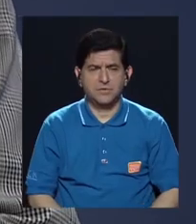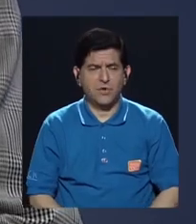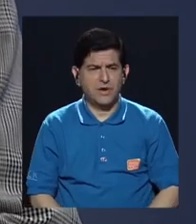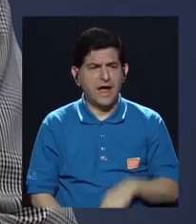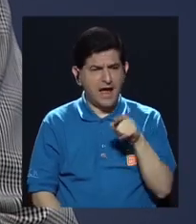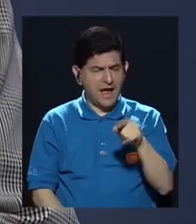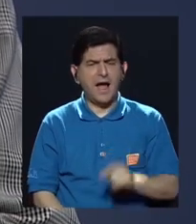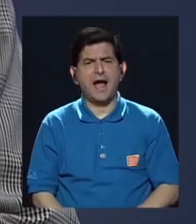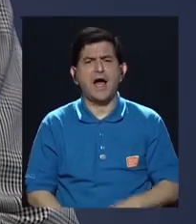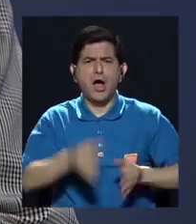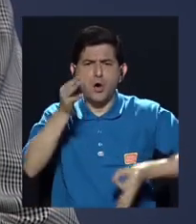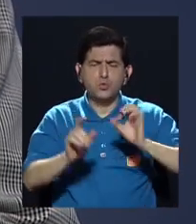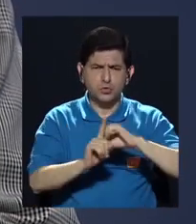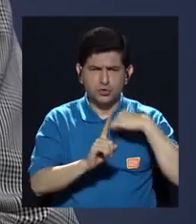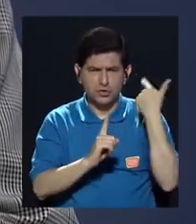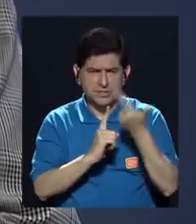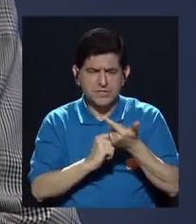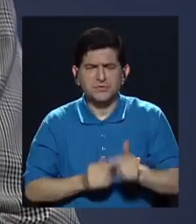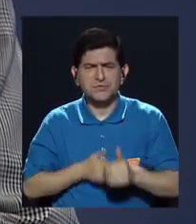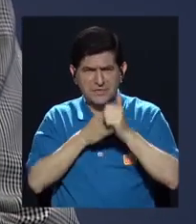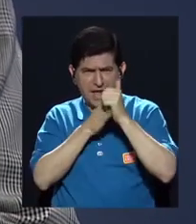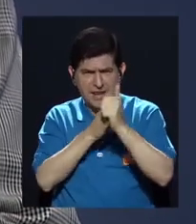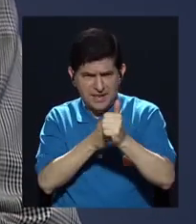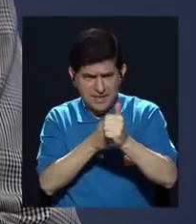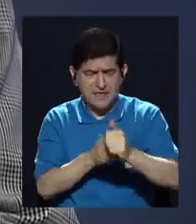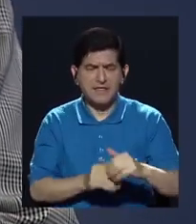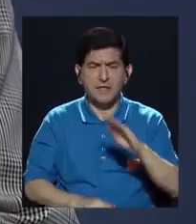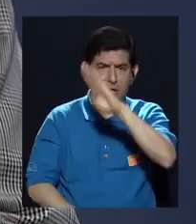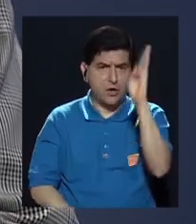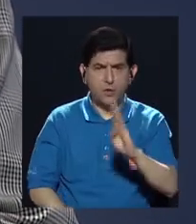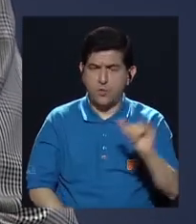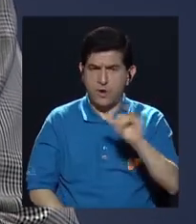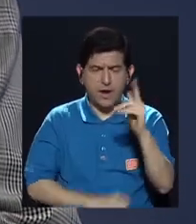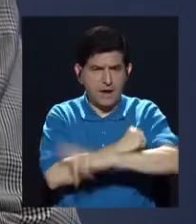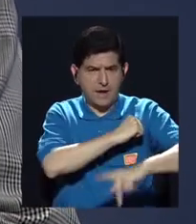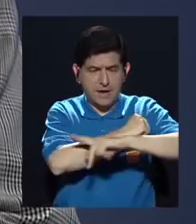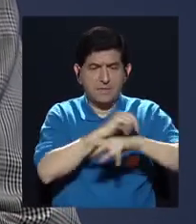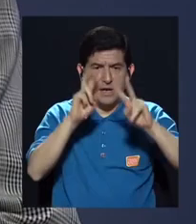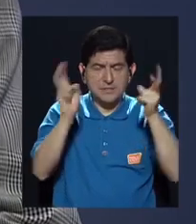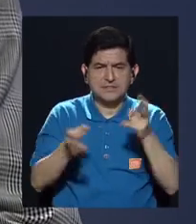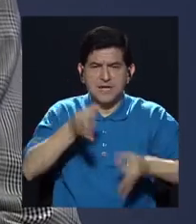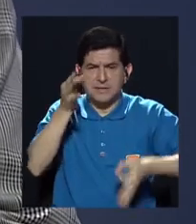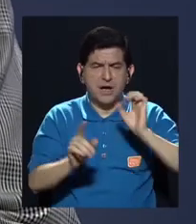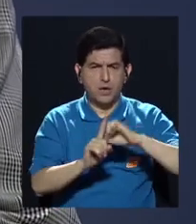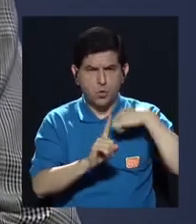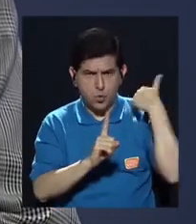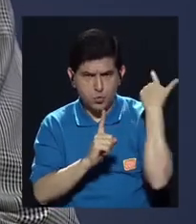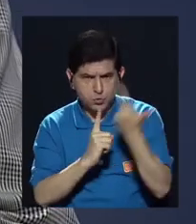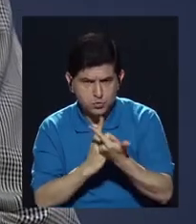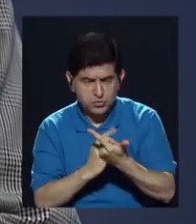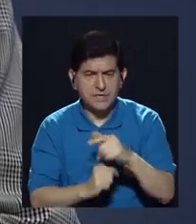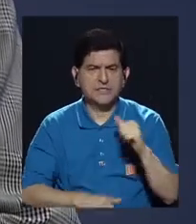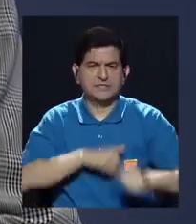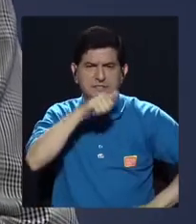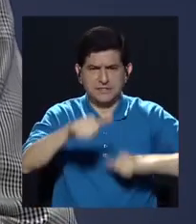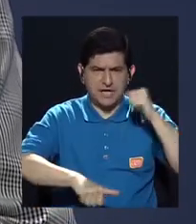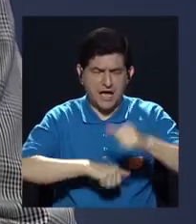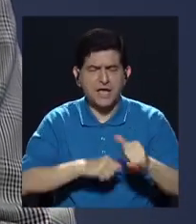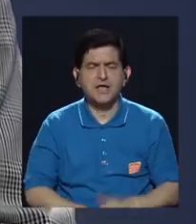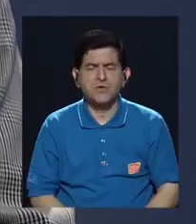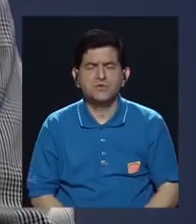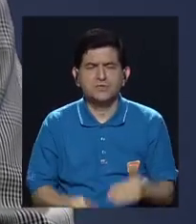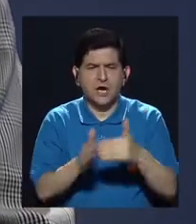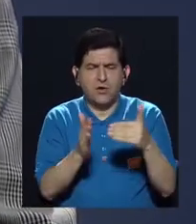las banderas de la justicia social como nunca se habían levantado en este país y convierte el tema de la justicia social y la lucha